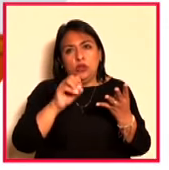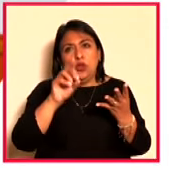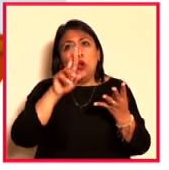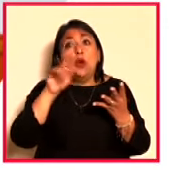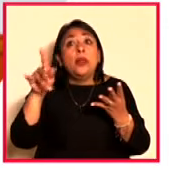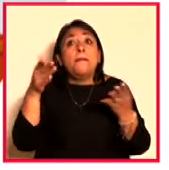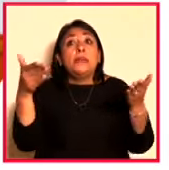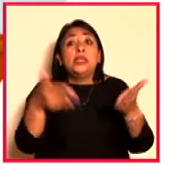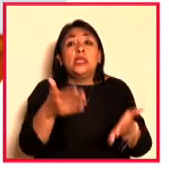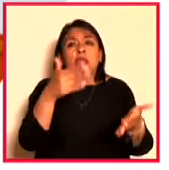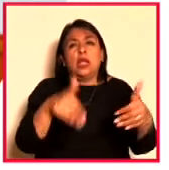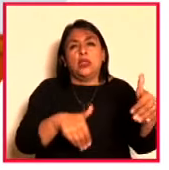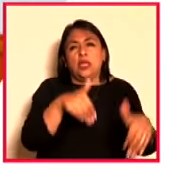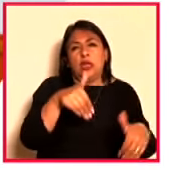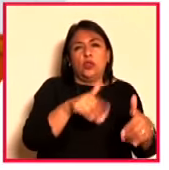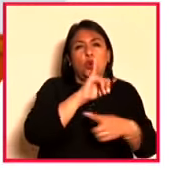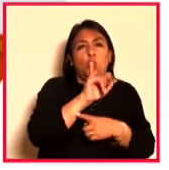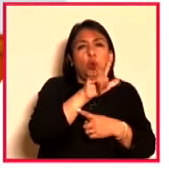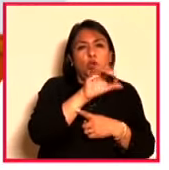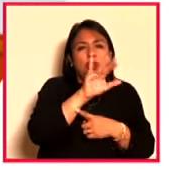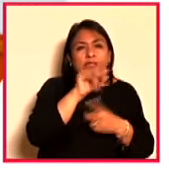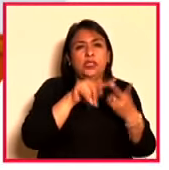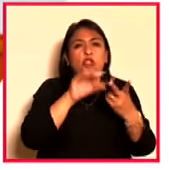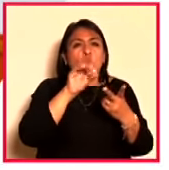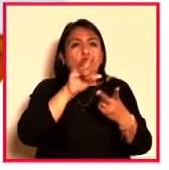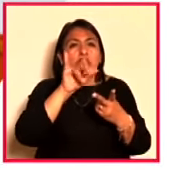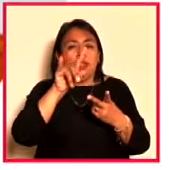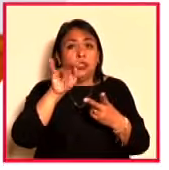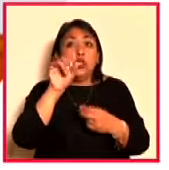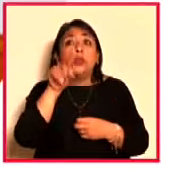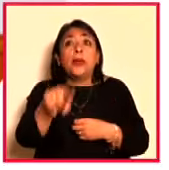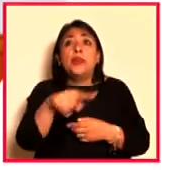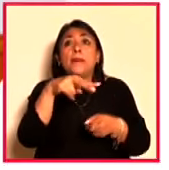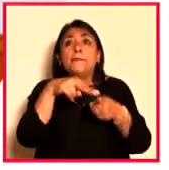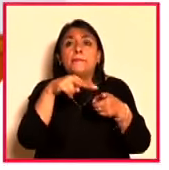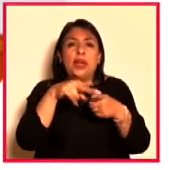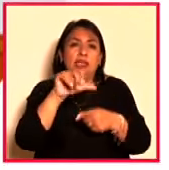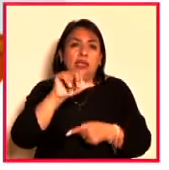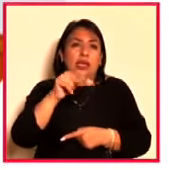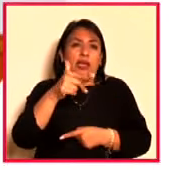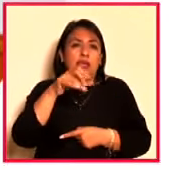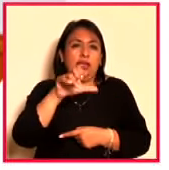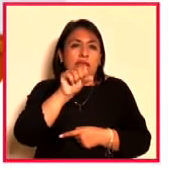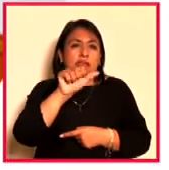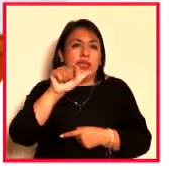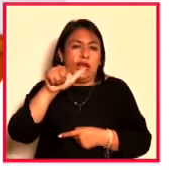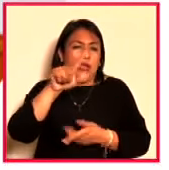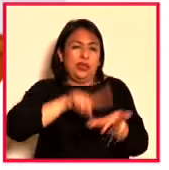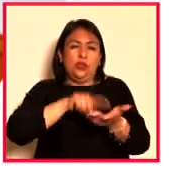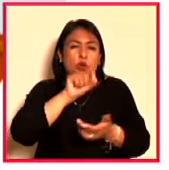los teatros Julio Castillo y Orientación, así como en la Plaza Ángel Salas de este complejo cultural.